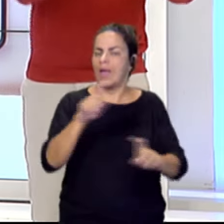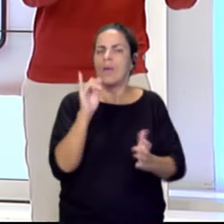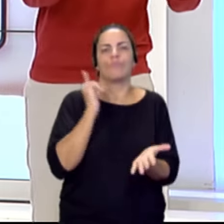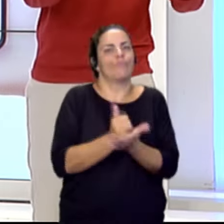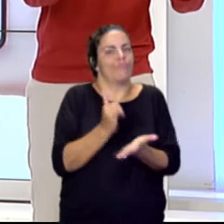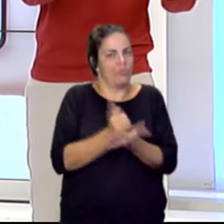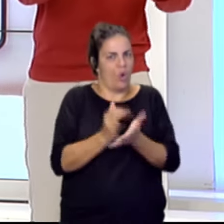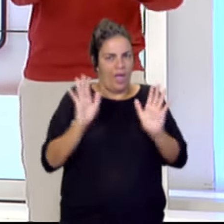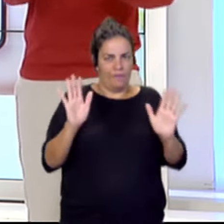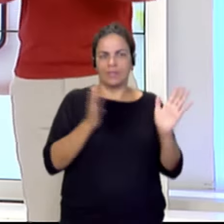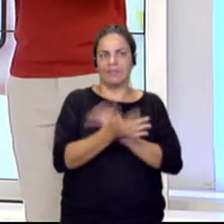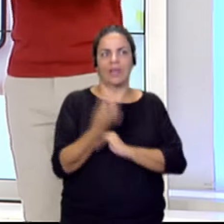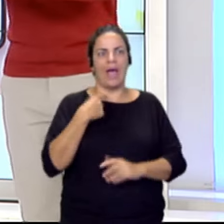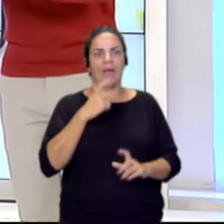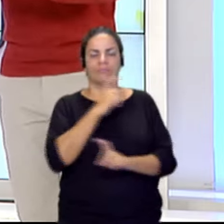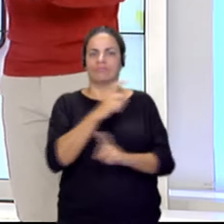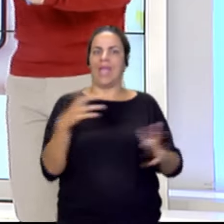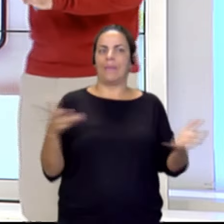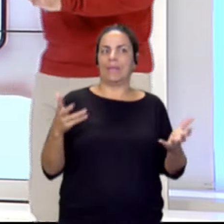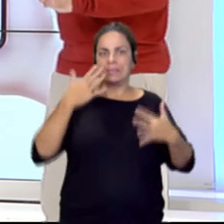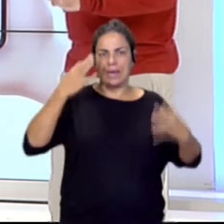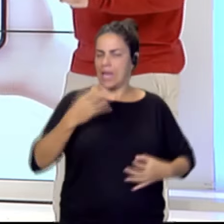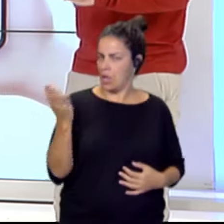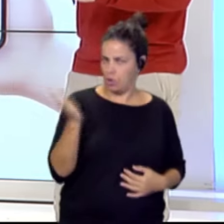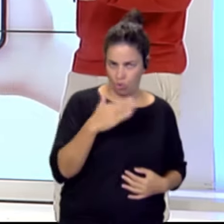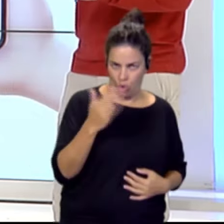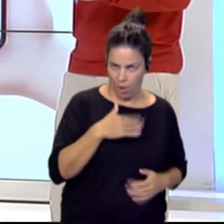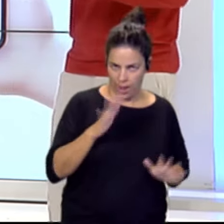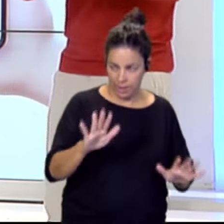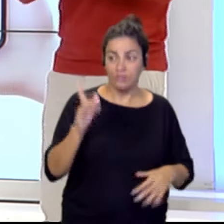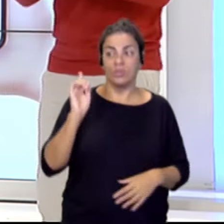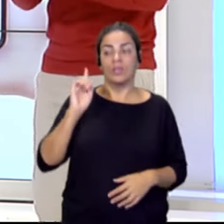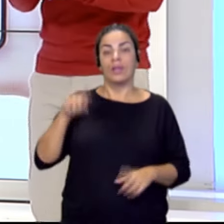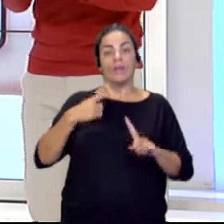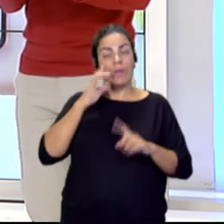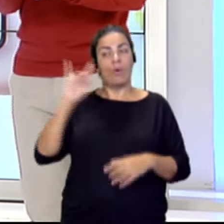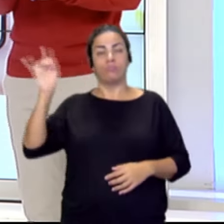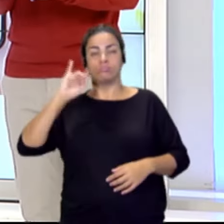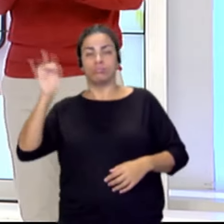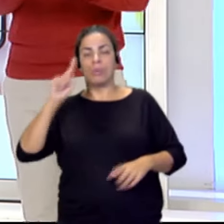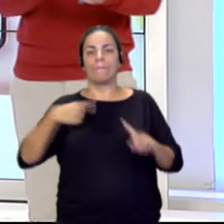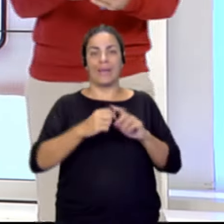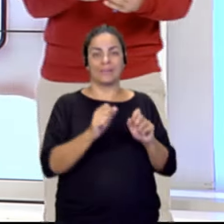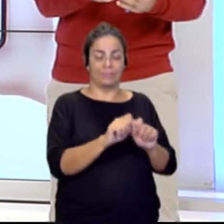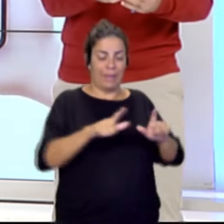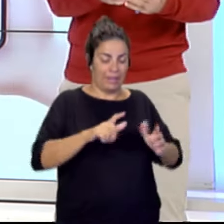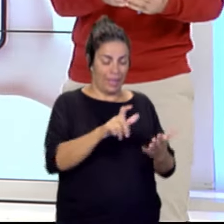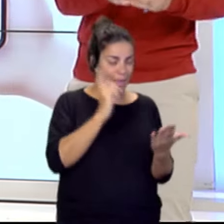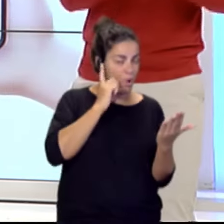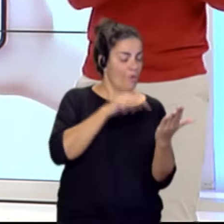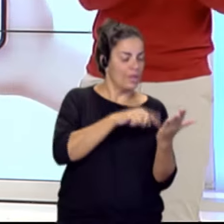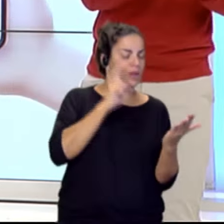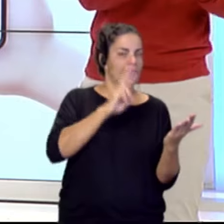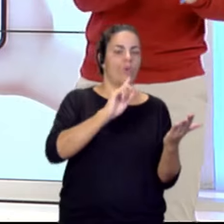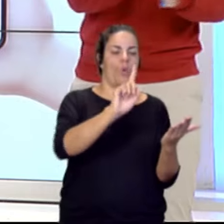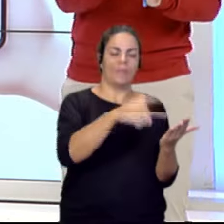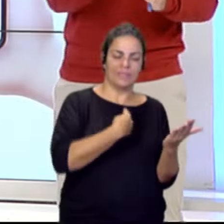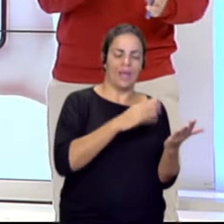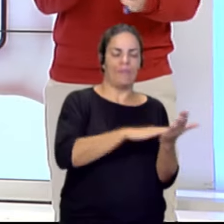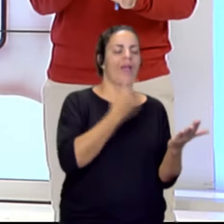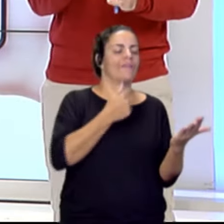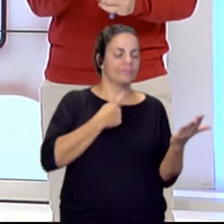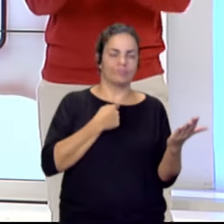esto es importante. Además del sonido, nos va a aparecer, como estamos viendo aquí, en la pantalla un mensaje precisamente contándonos que se trata de esa prueba. Para que el